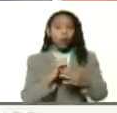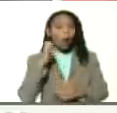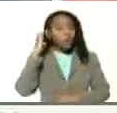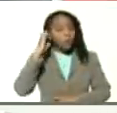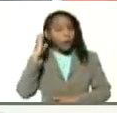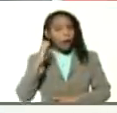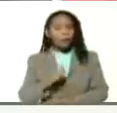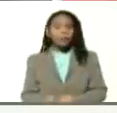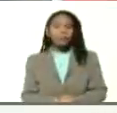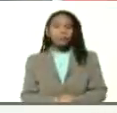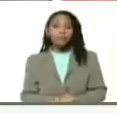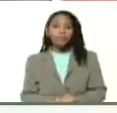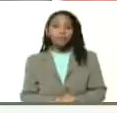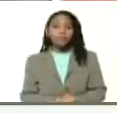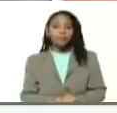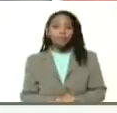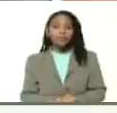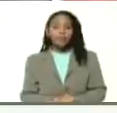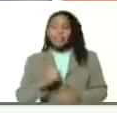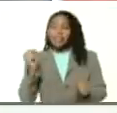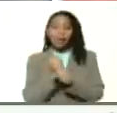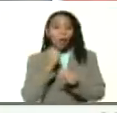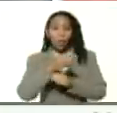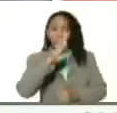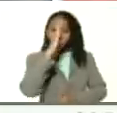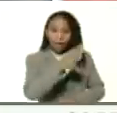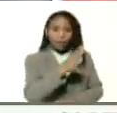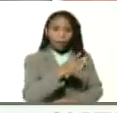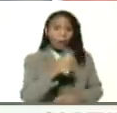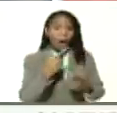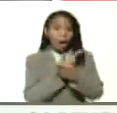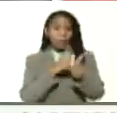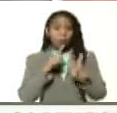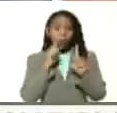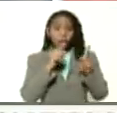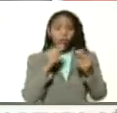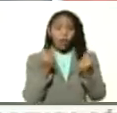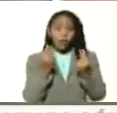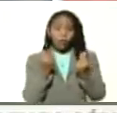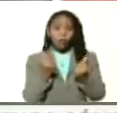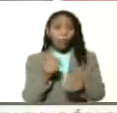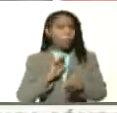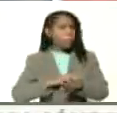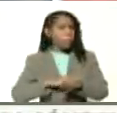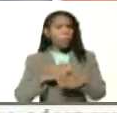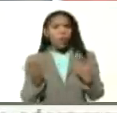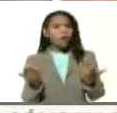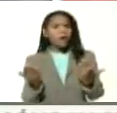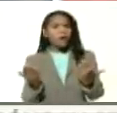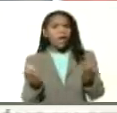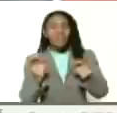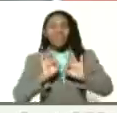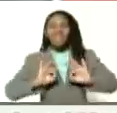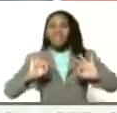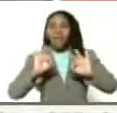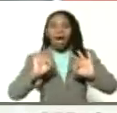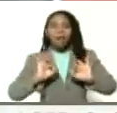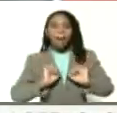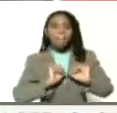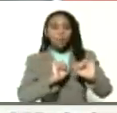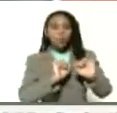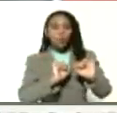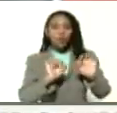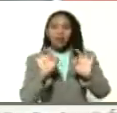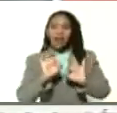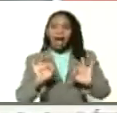cancilleres europeos, gestiones directas para la liberación de estos recursos, porque nada lo impedirá, nada lo